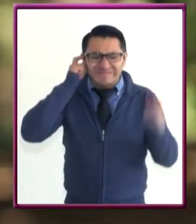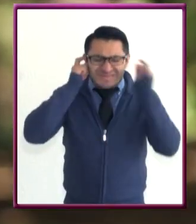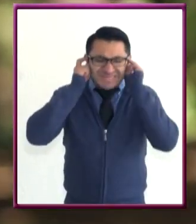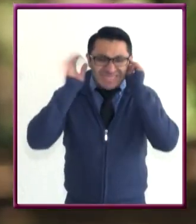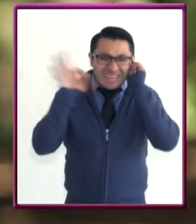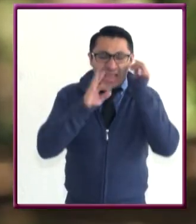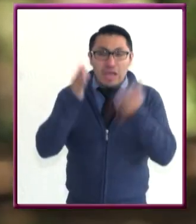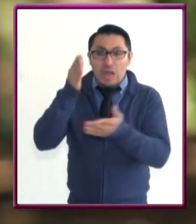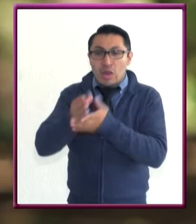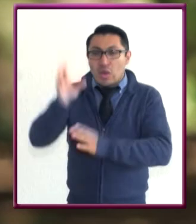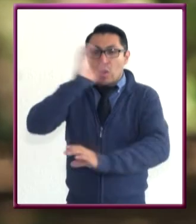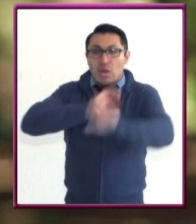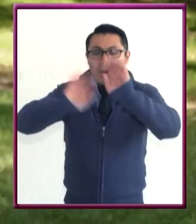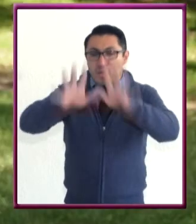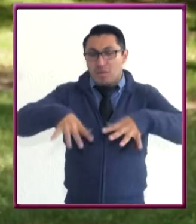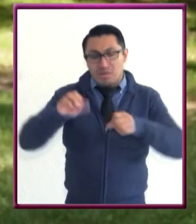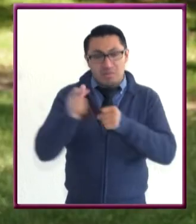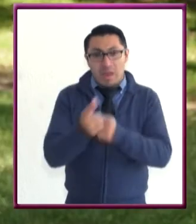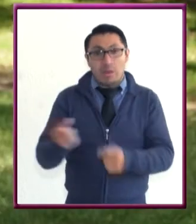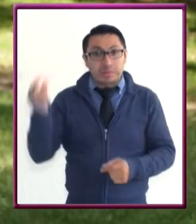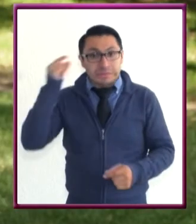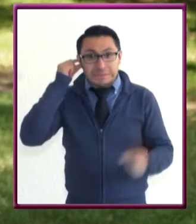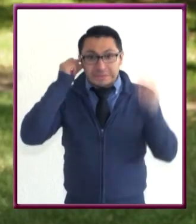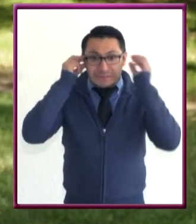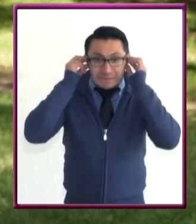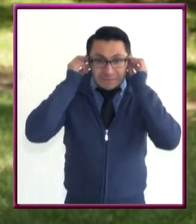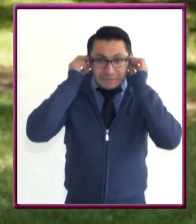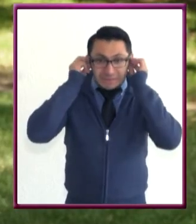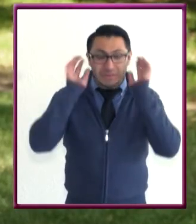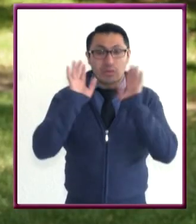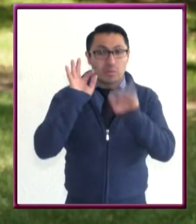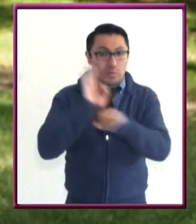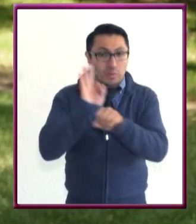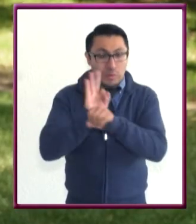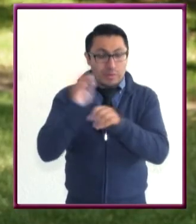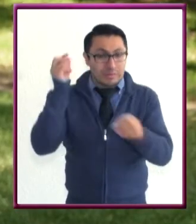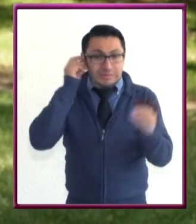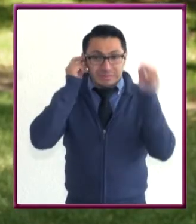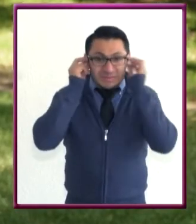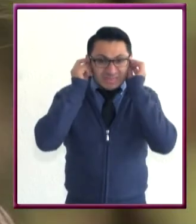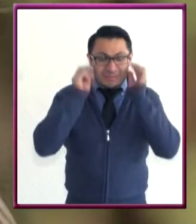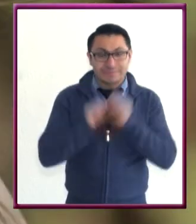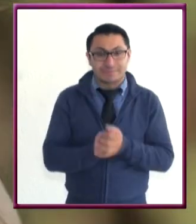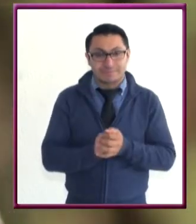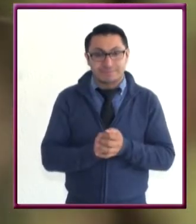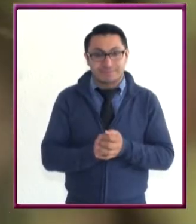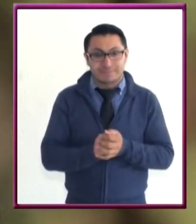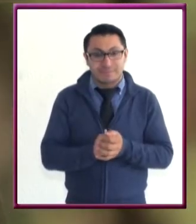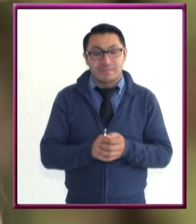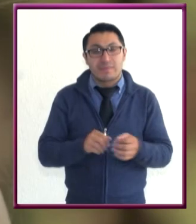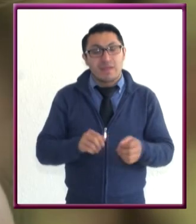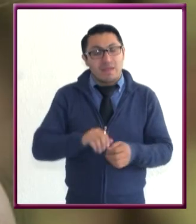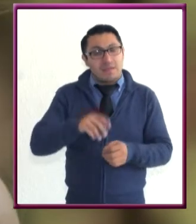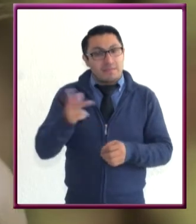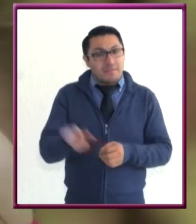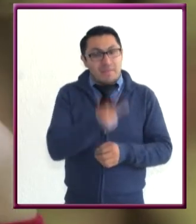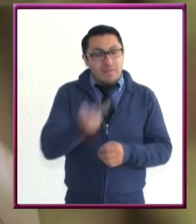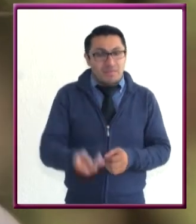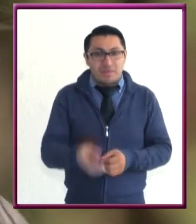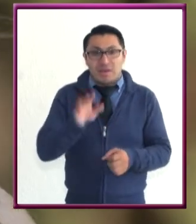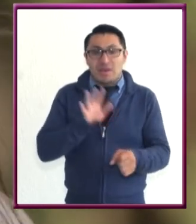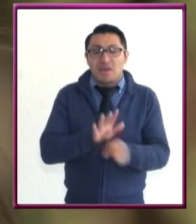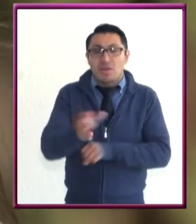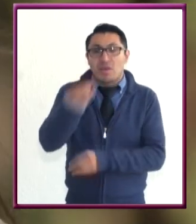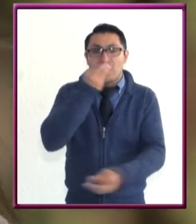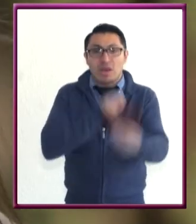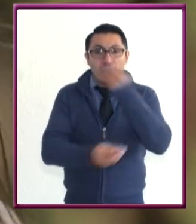cuando asistas a conciertos. Aléjate de bocinas y altavoces en eventos. ¿Qué otros platillos mexicanos conoces que se